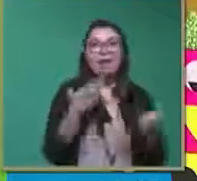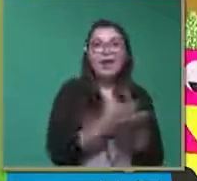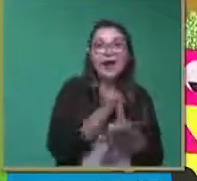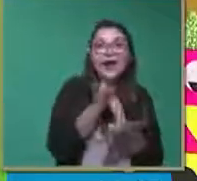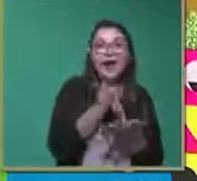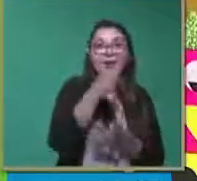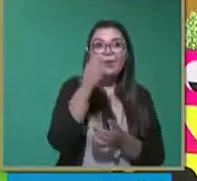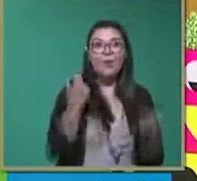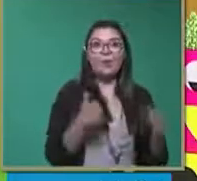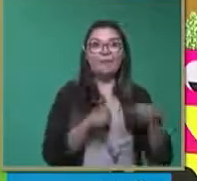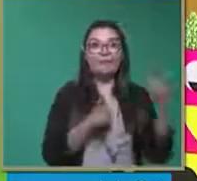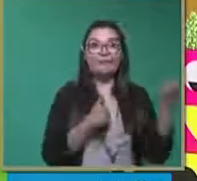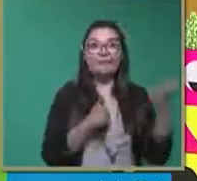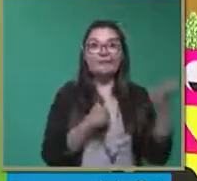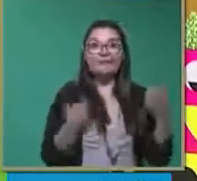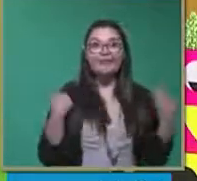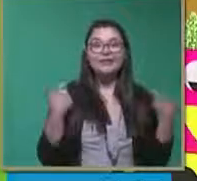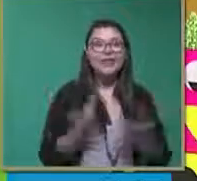Marianela?